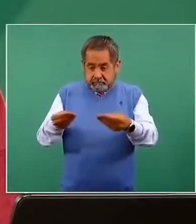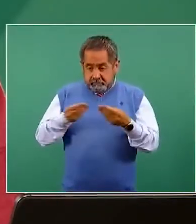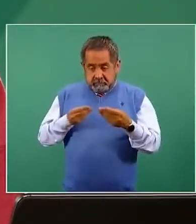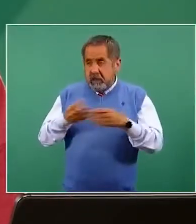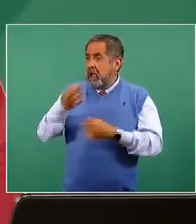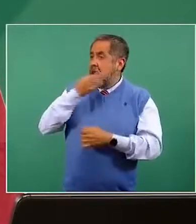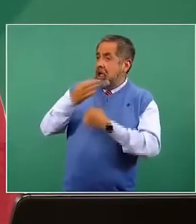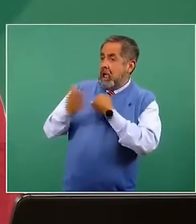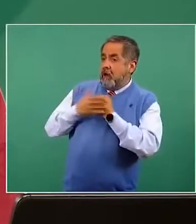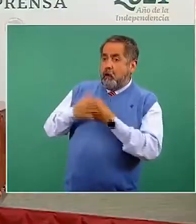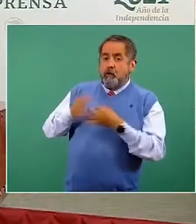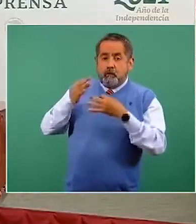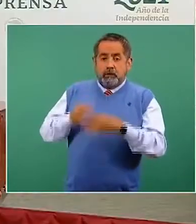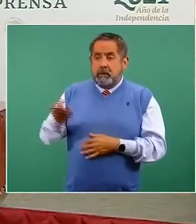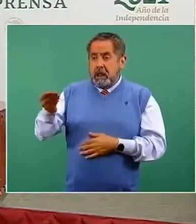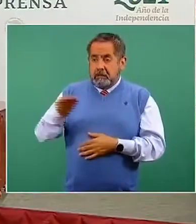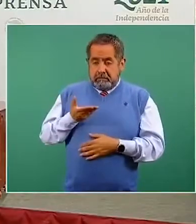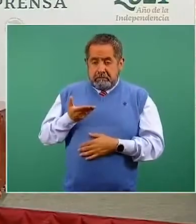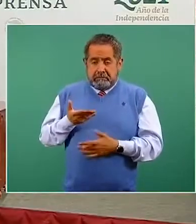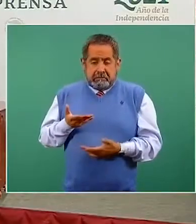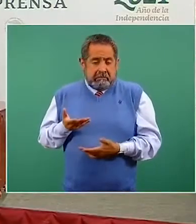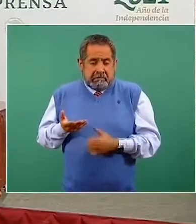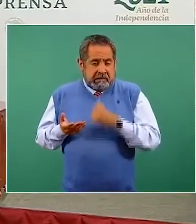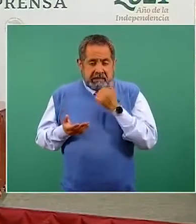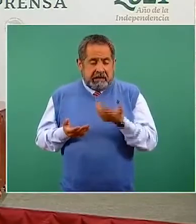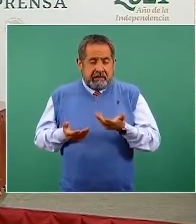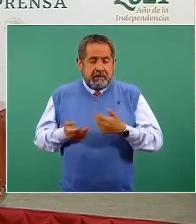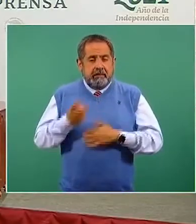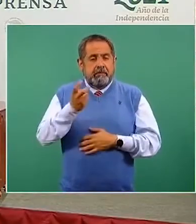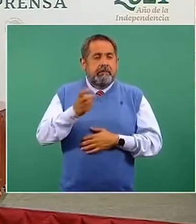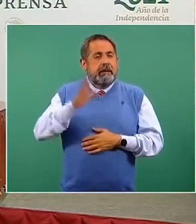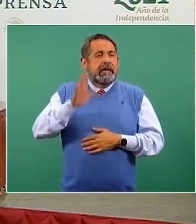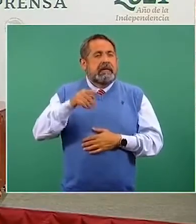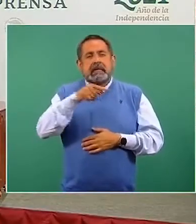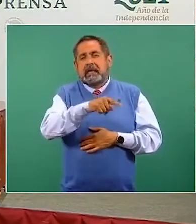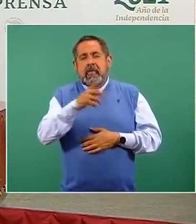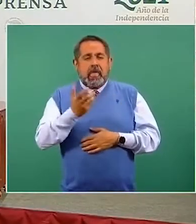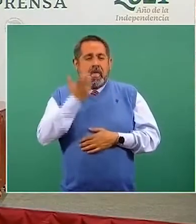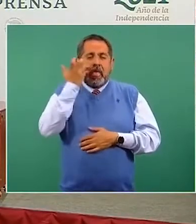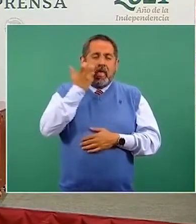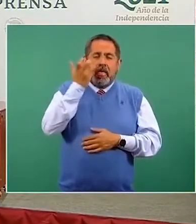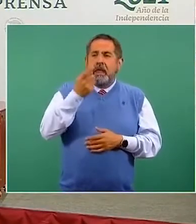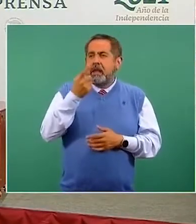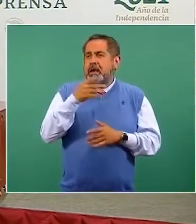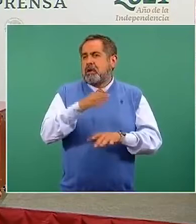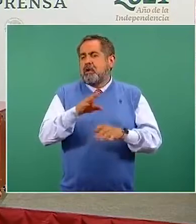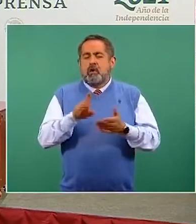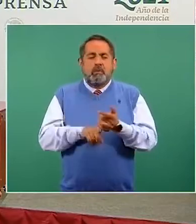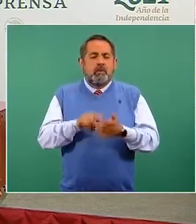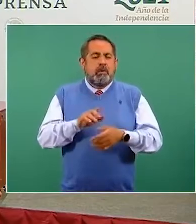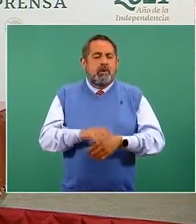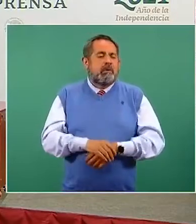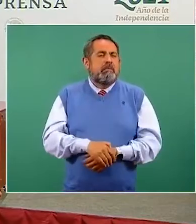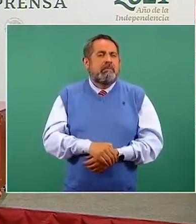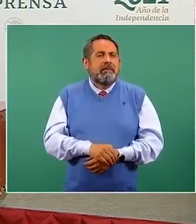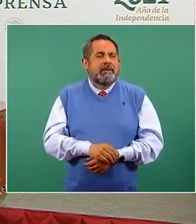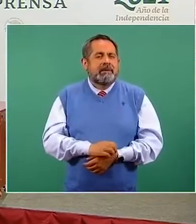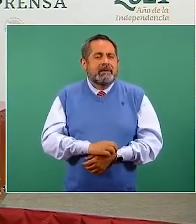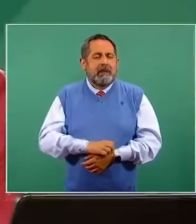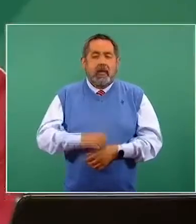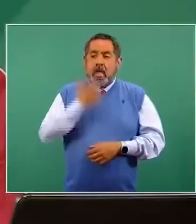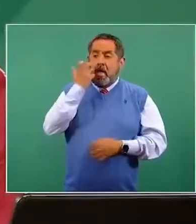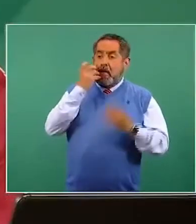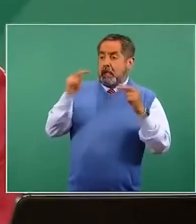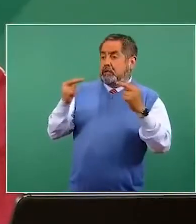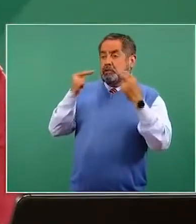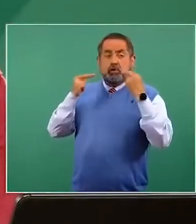notificaciones formales por eso digo que a veces pareciera que es más un tema de pues hacen